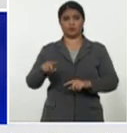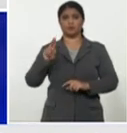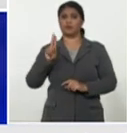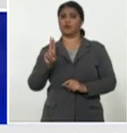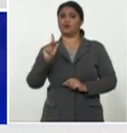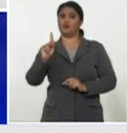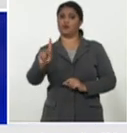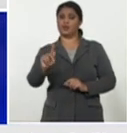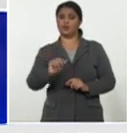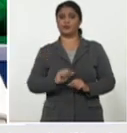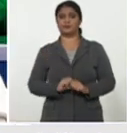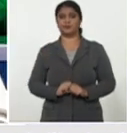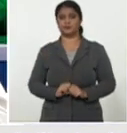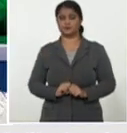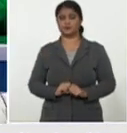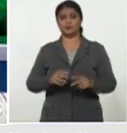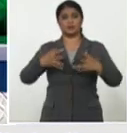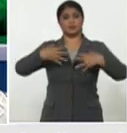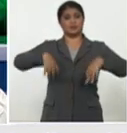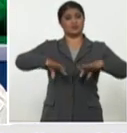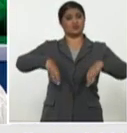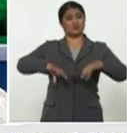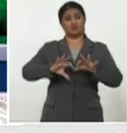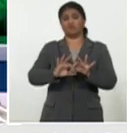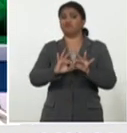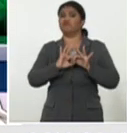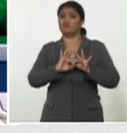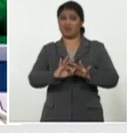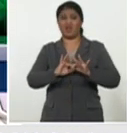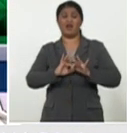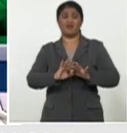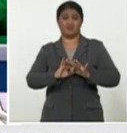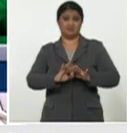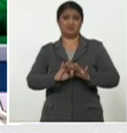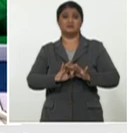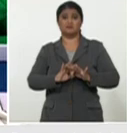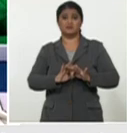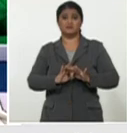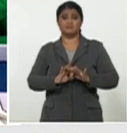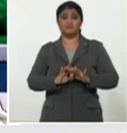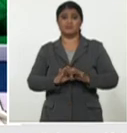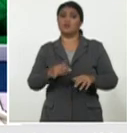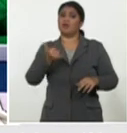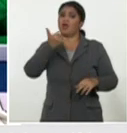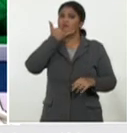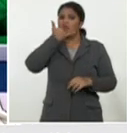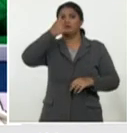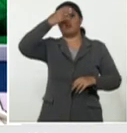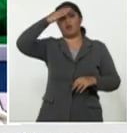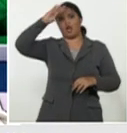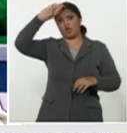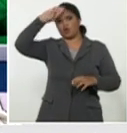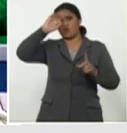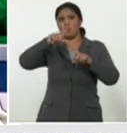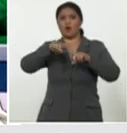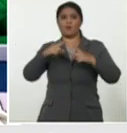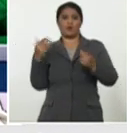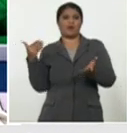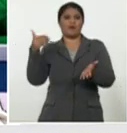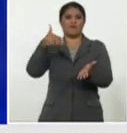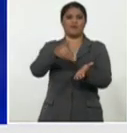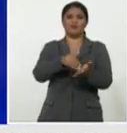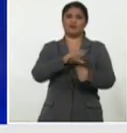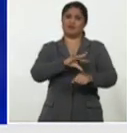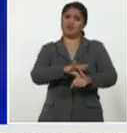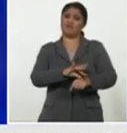como se puede ver, y incide todas las causas que analizamos al inicio de esta parte de la